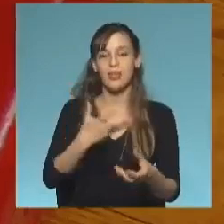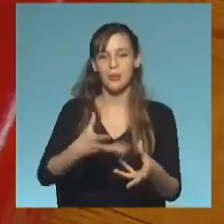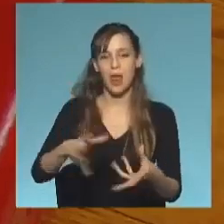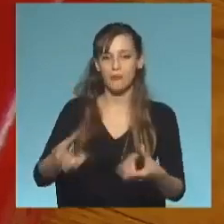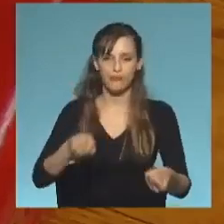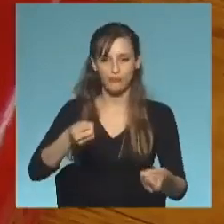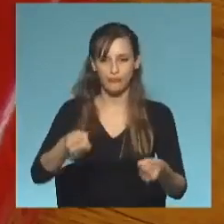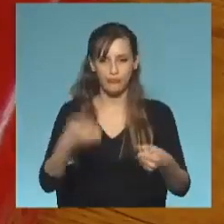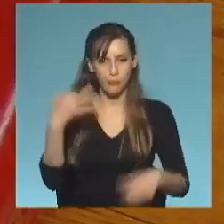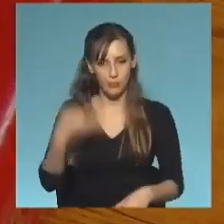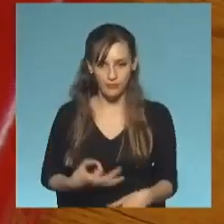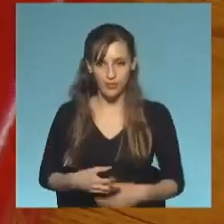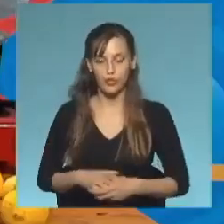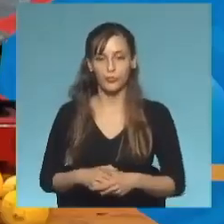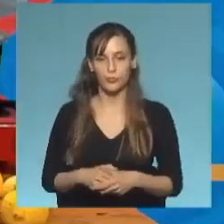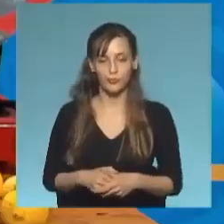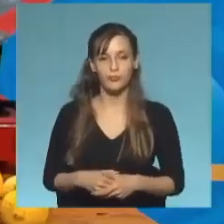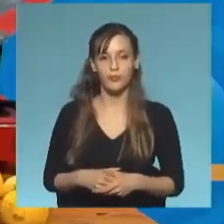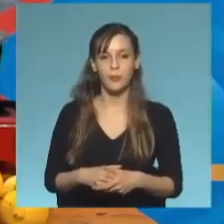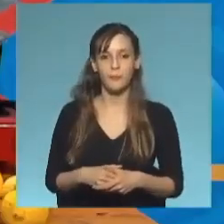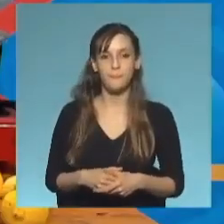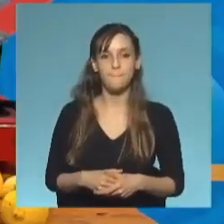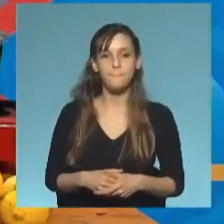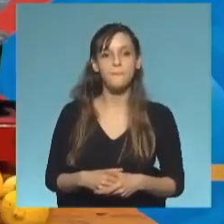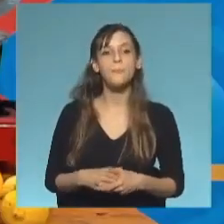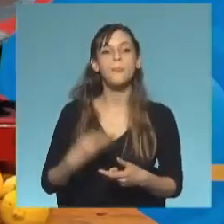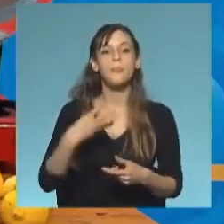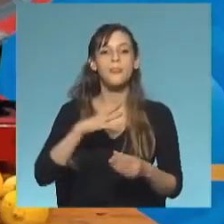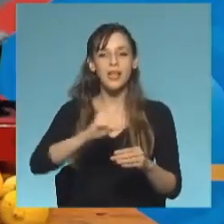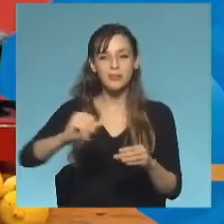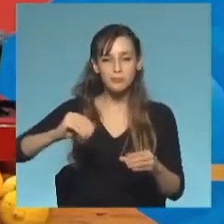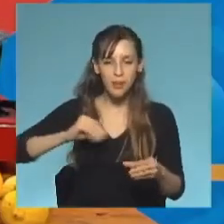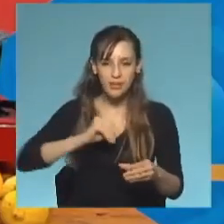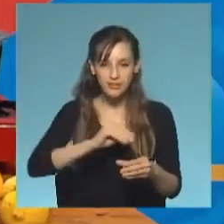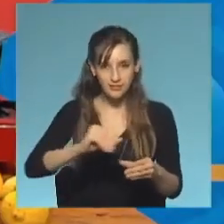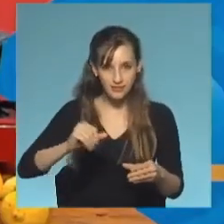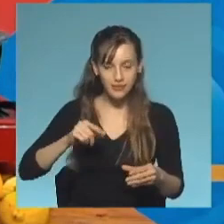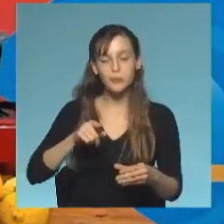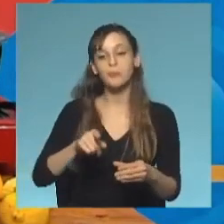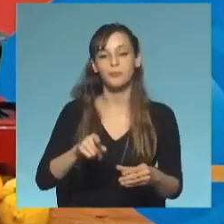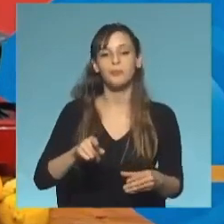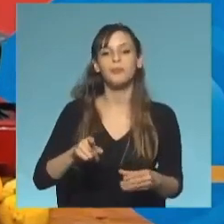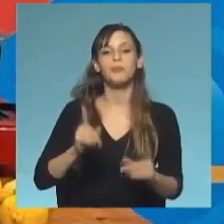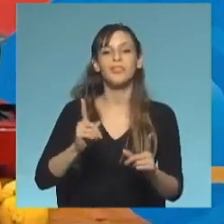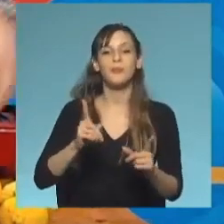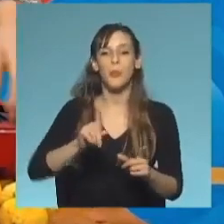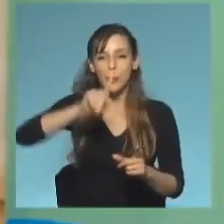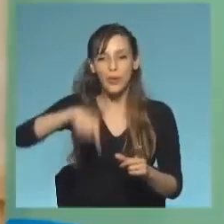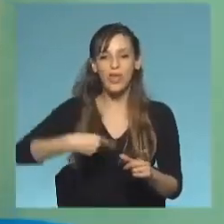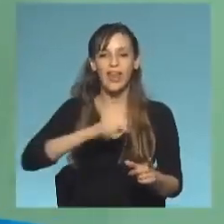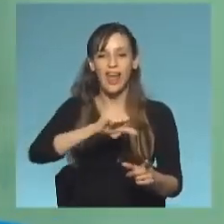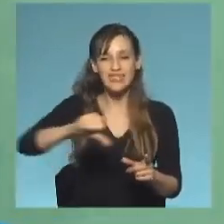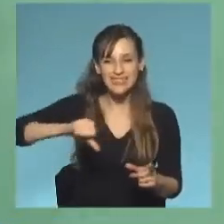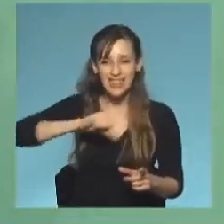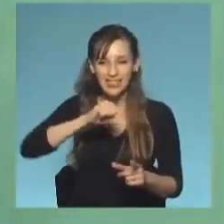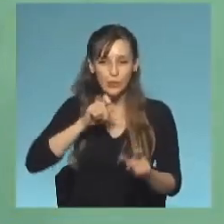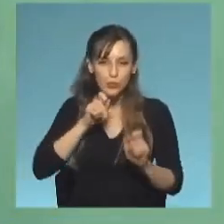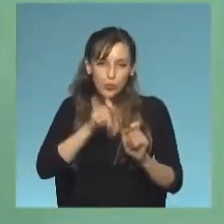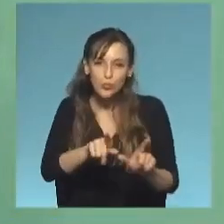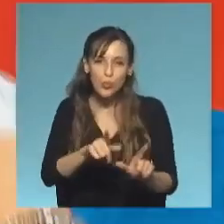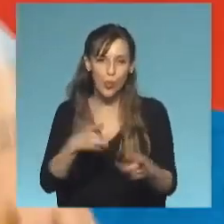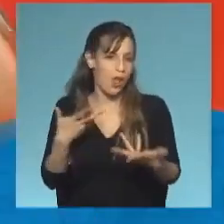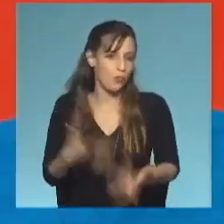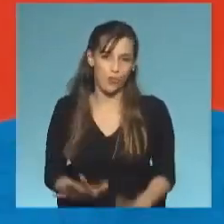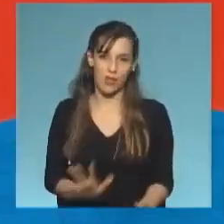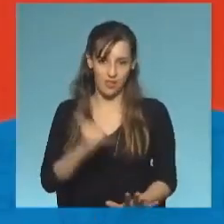Ahí vamos, despacito. Para despertarles todos sus... sus aceites esenciales. Esenciales. Claro, los aceites esenciales. En la